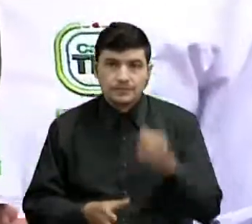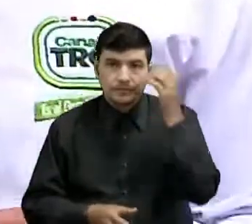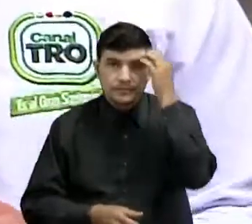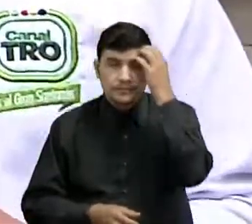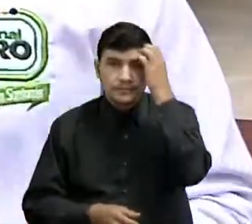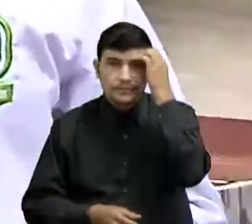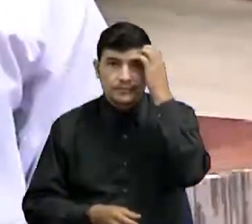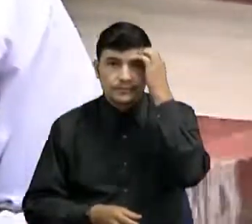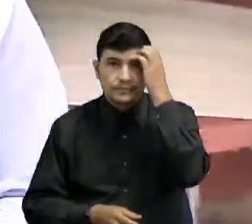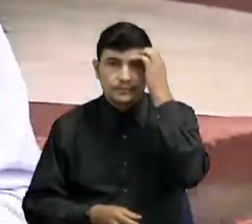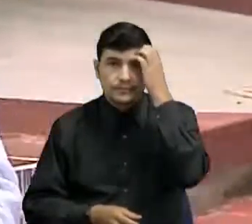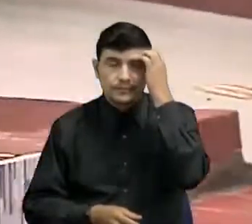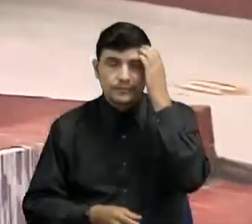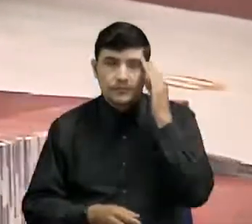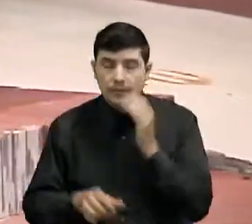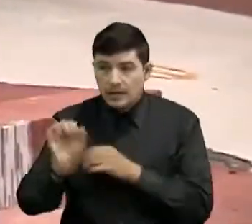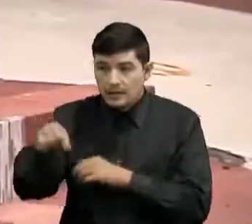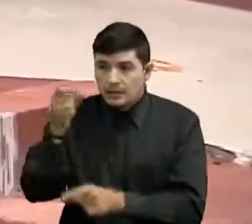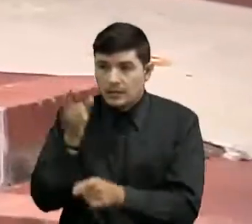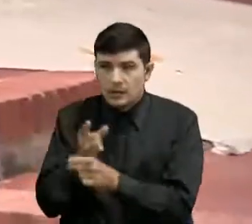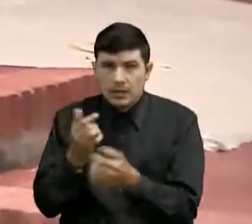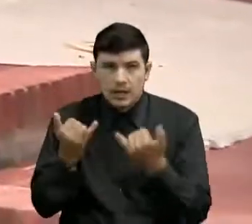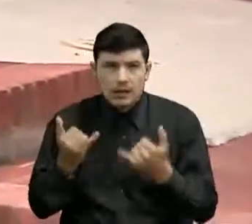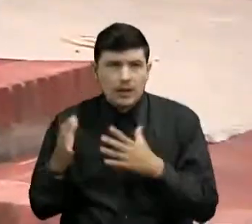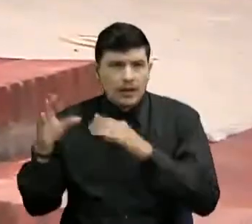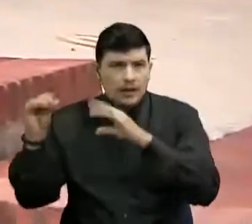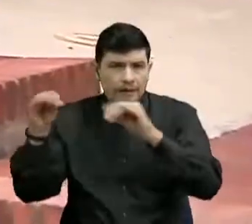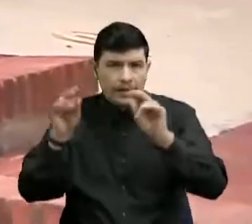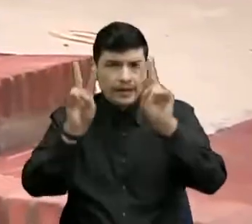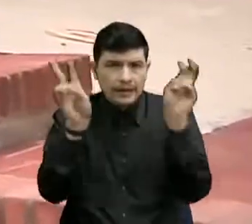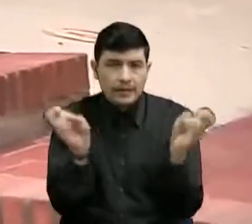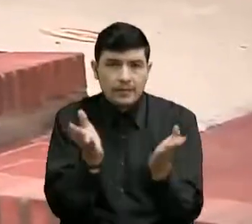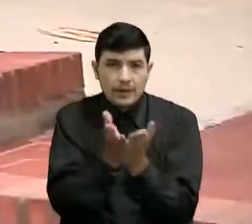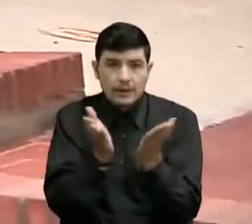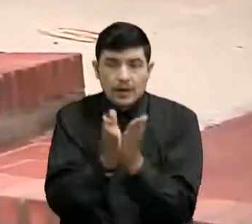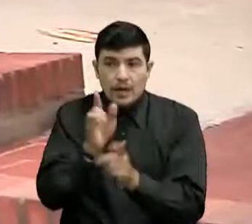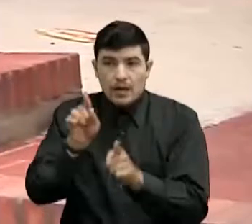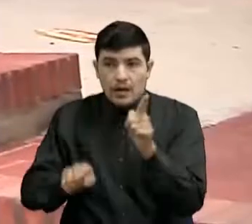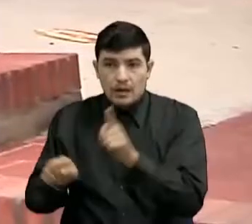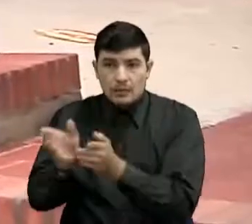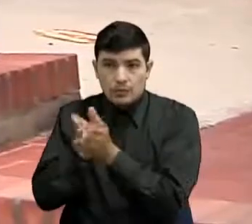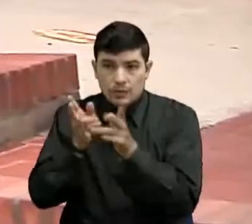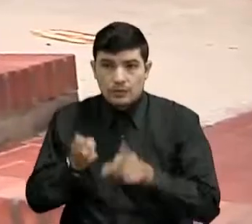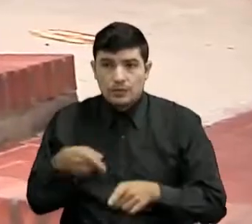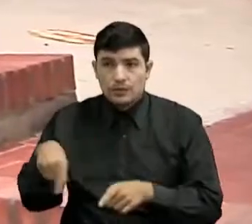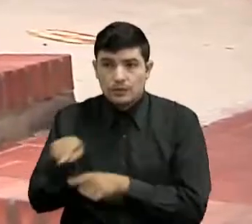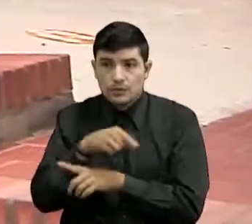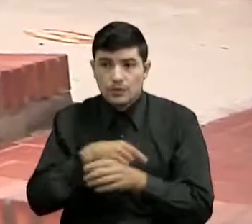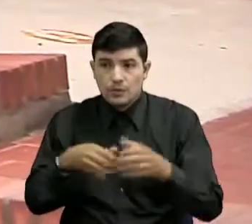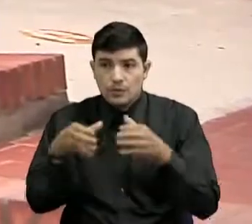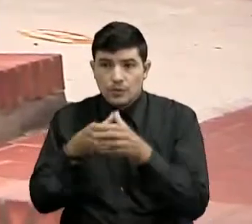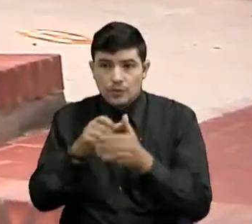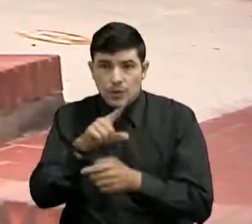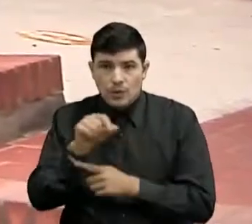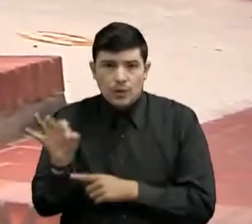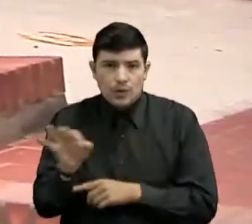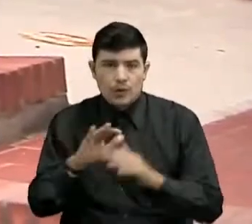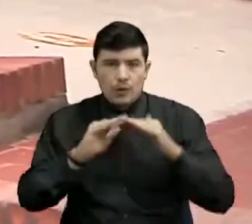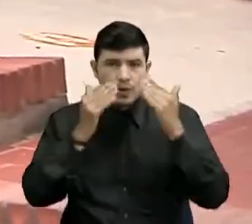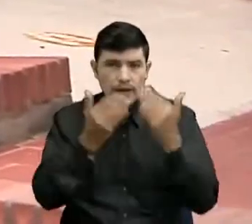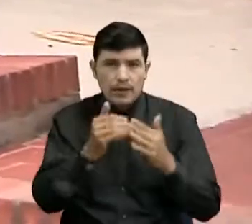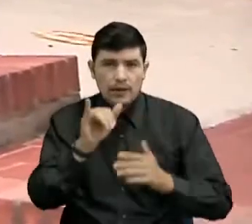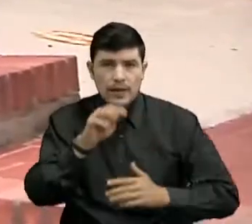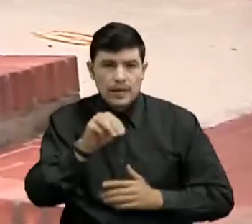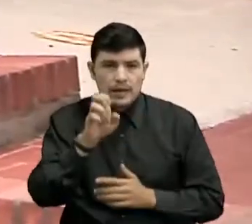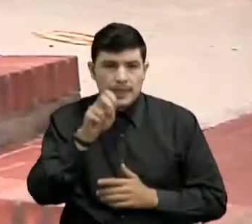Bien, continuando con temas de educación, aquí en la ciudad de Cúcuta, algunos estudiantes del grado 11 y egresados del Colegio INEN están en desacuerdo